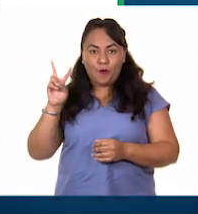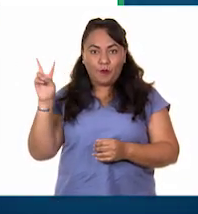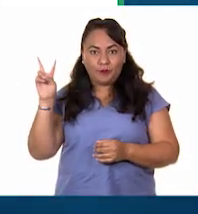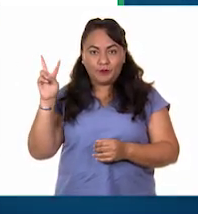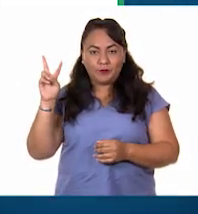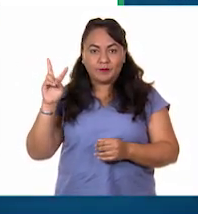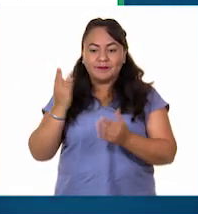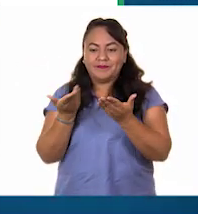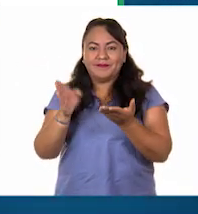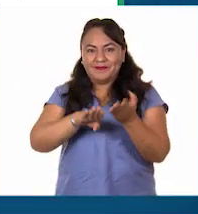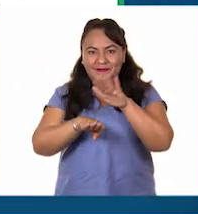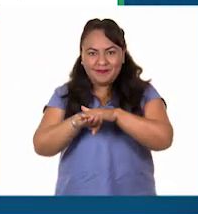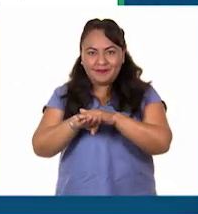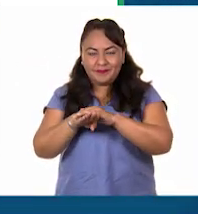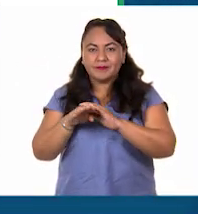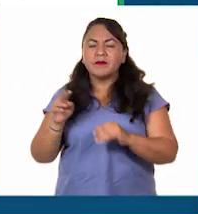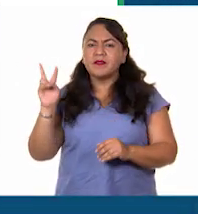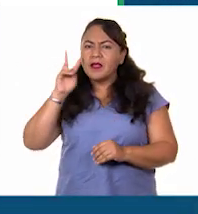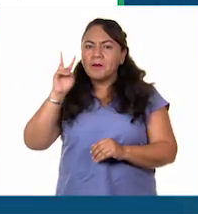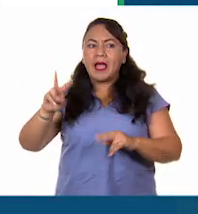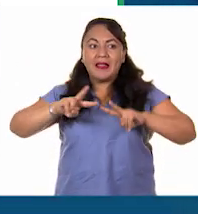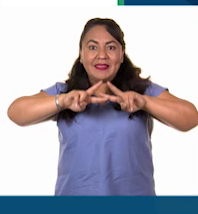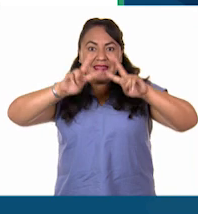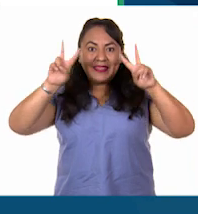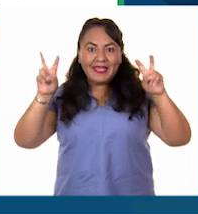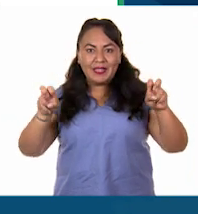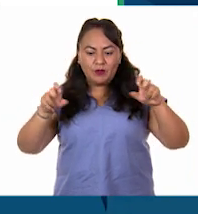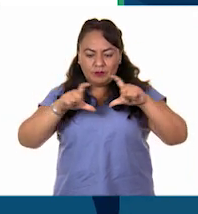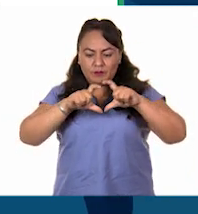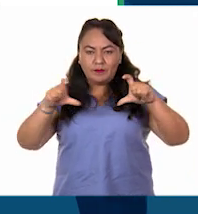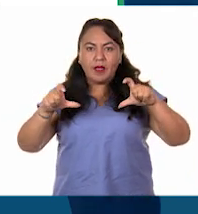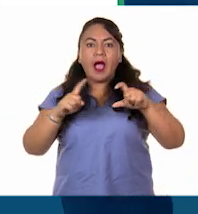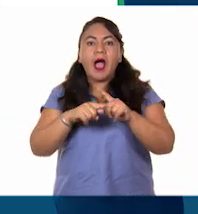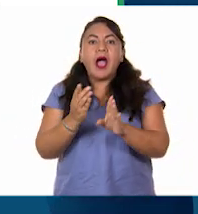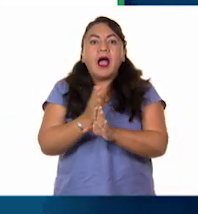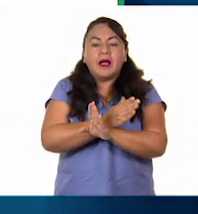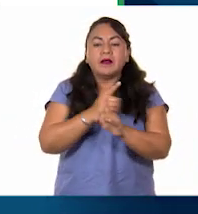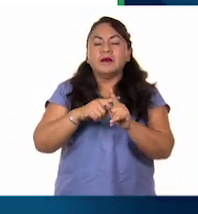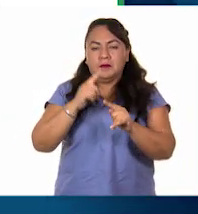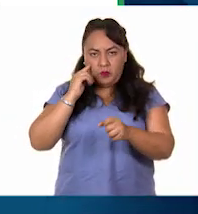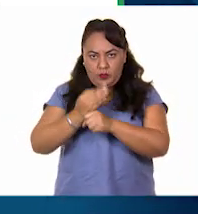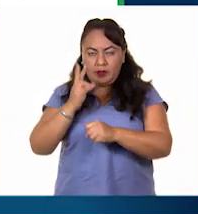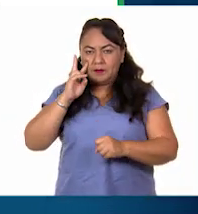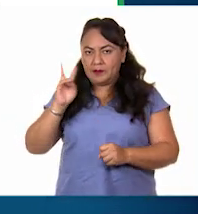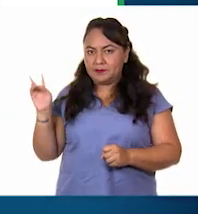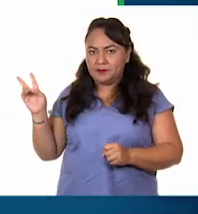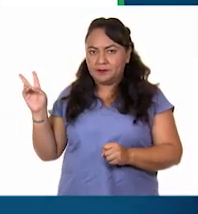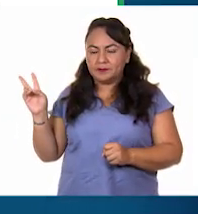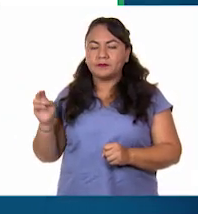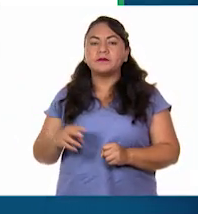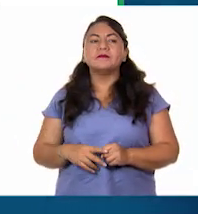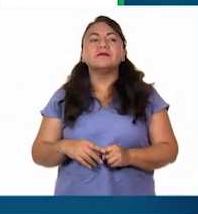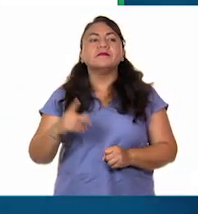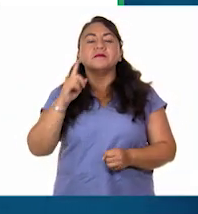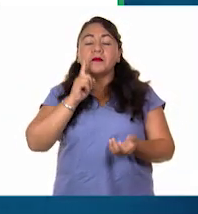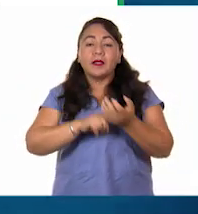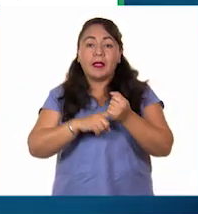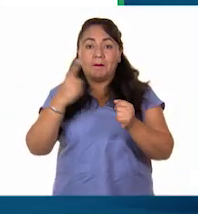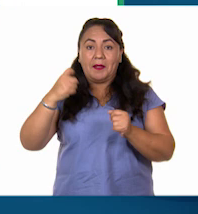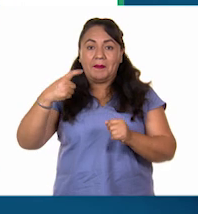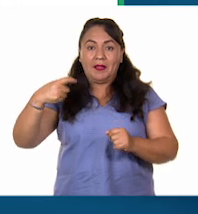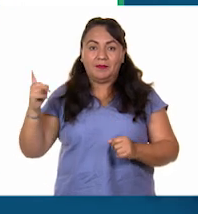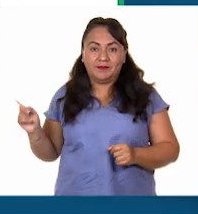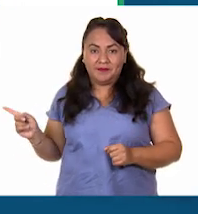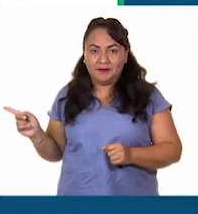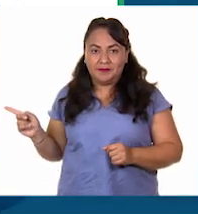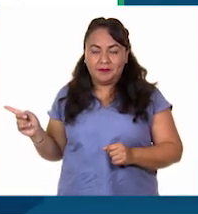tríptico se presenta una especie de título que anticipa el contenido que sigue. Vamos a verlo. Dice, en el primer caso, podemos ver